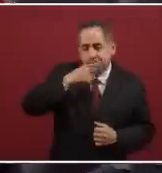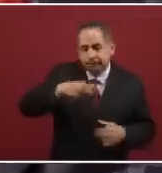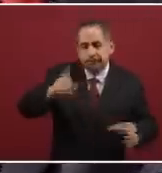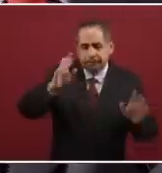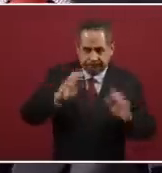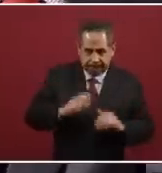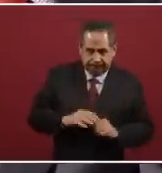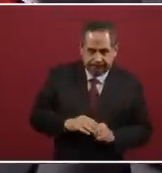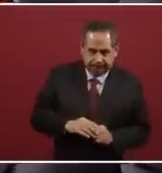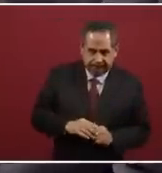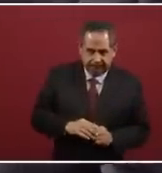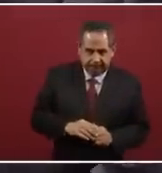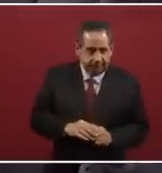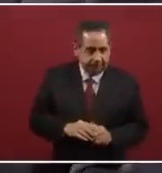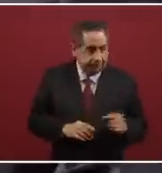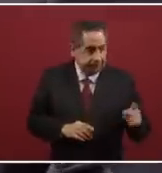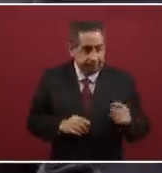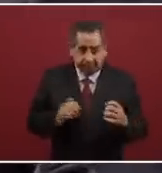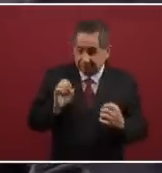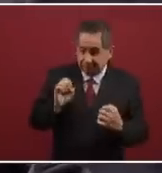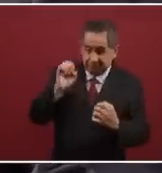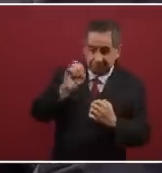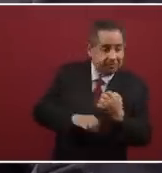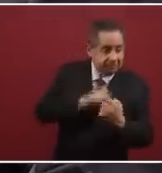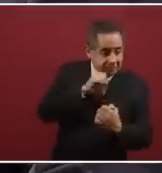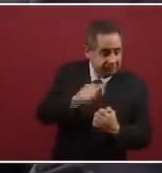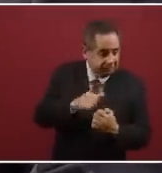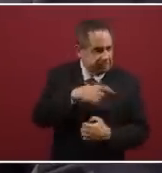no transaba, no avanzaba,